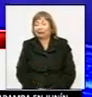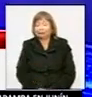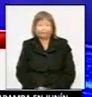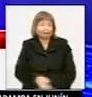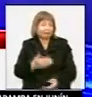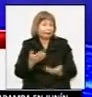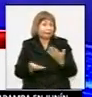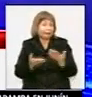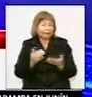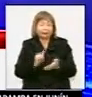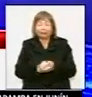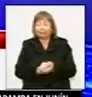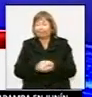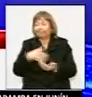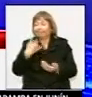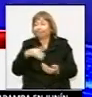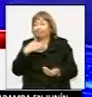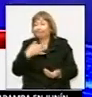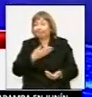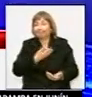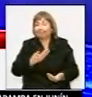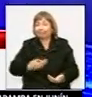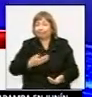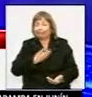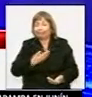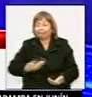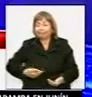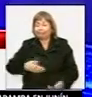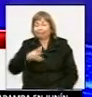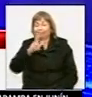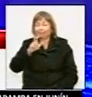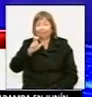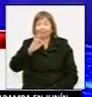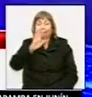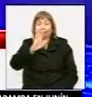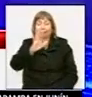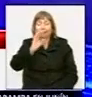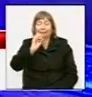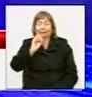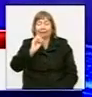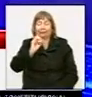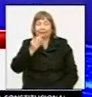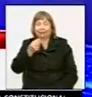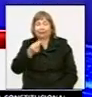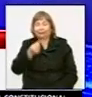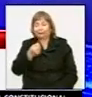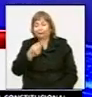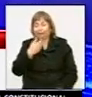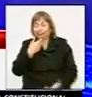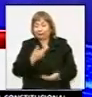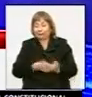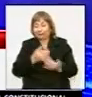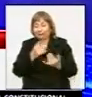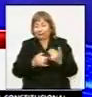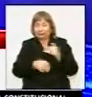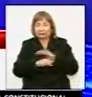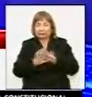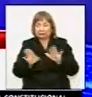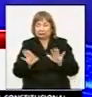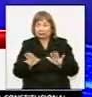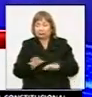y que habría perjudicado al Estado con 350 mil soles. Se ha levantado finalmente la